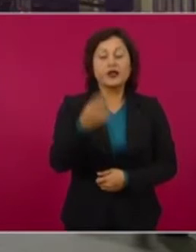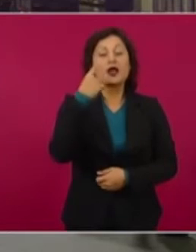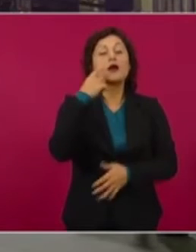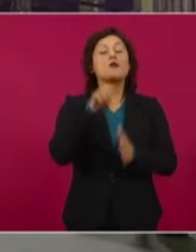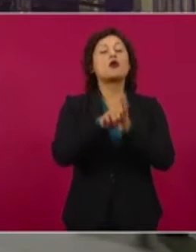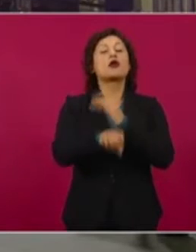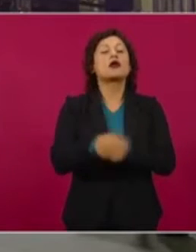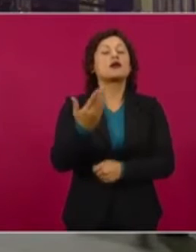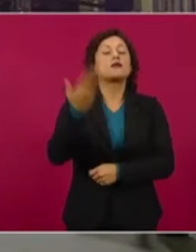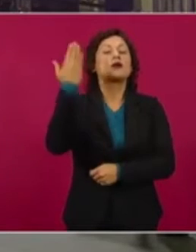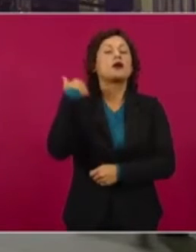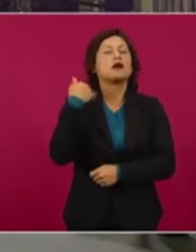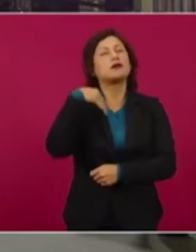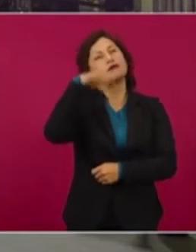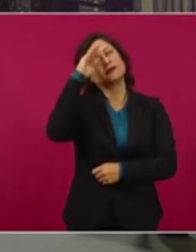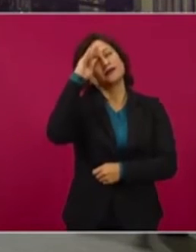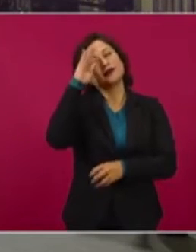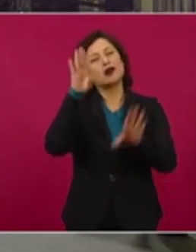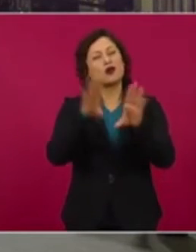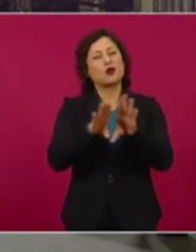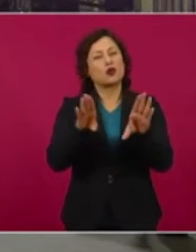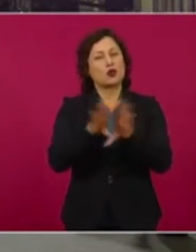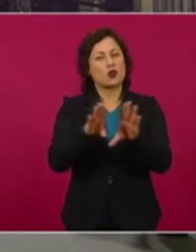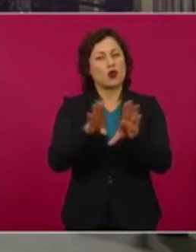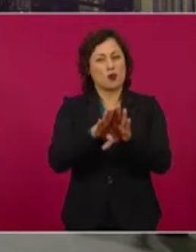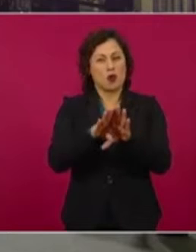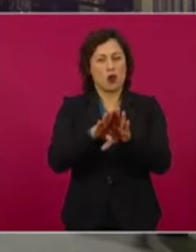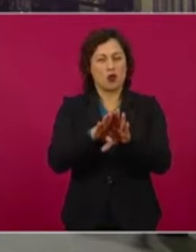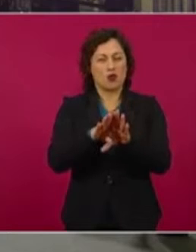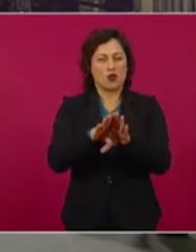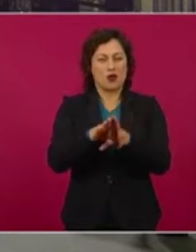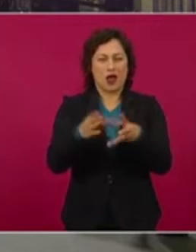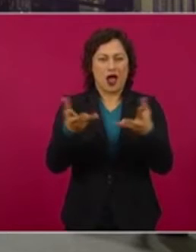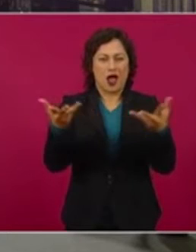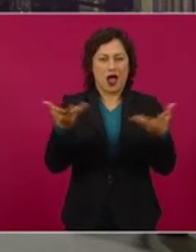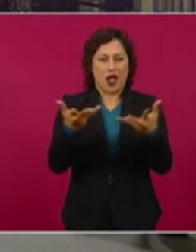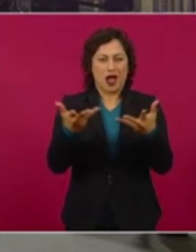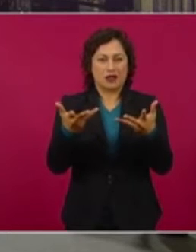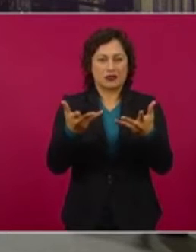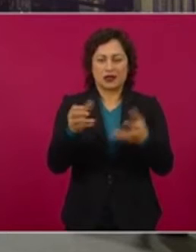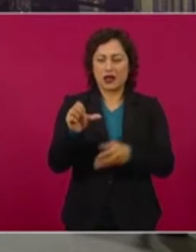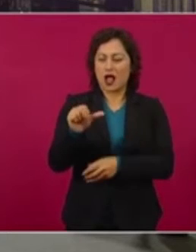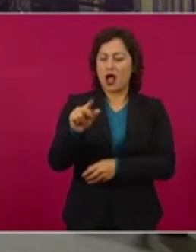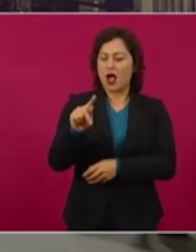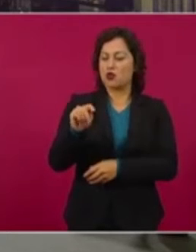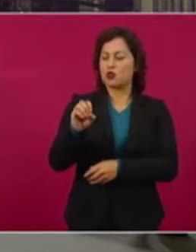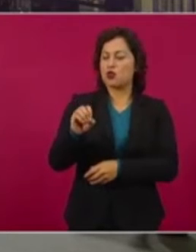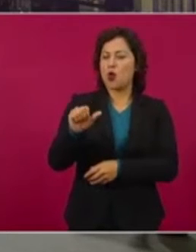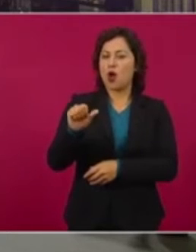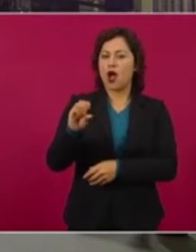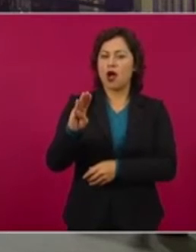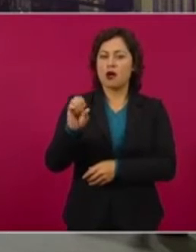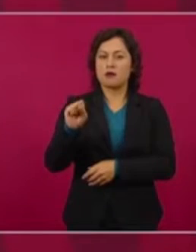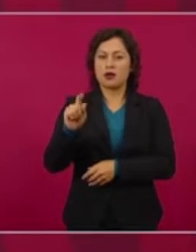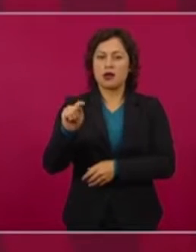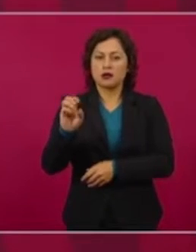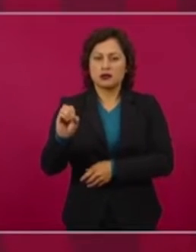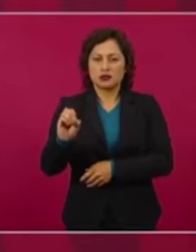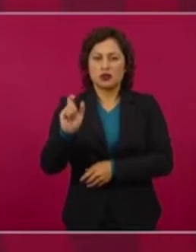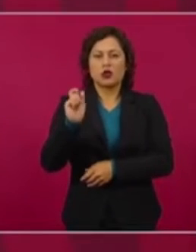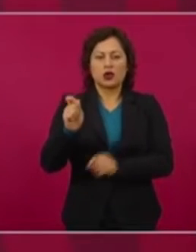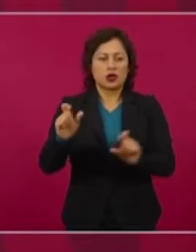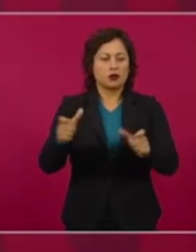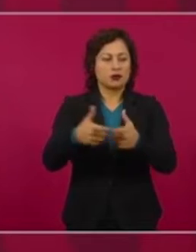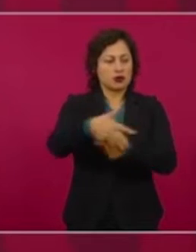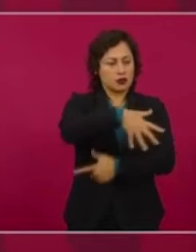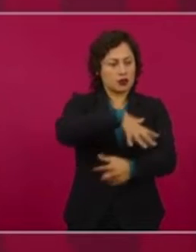constituya una sociedad de autoabasto, es supone para